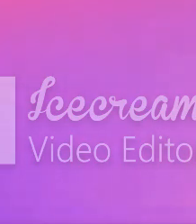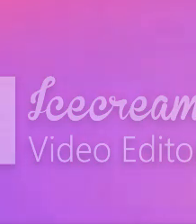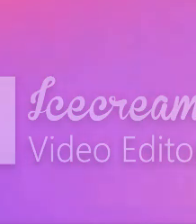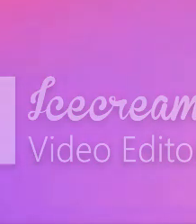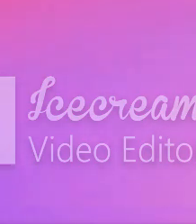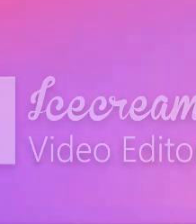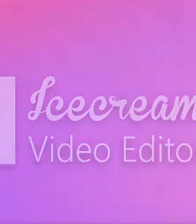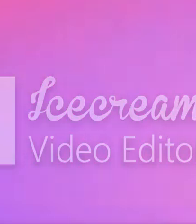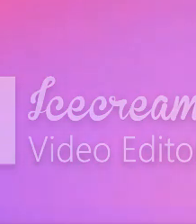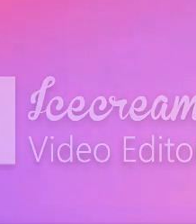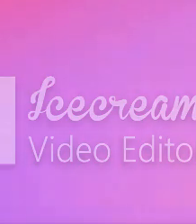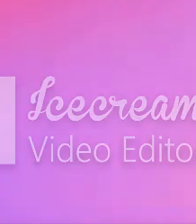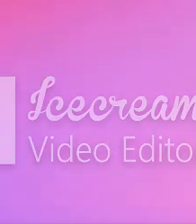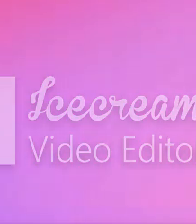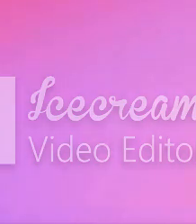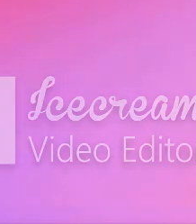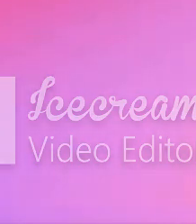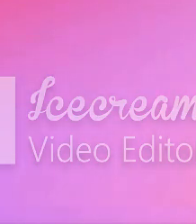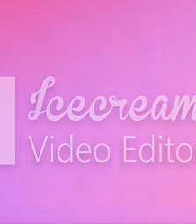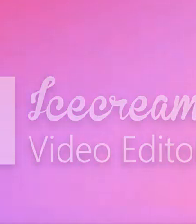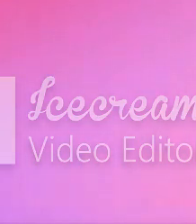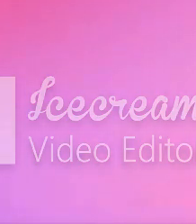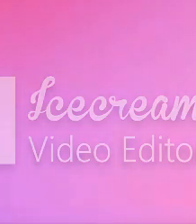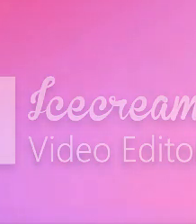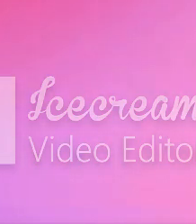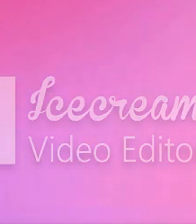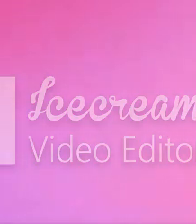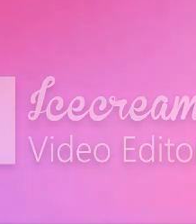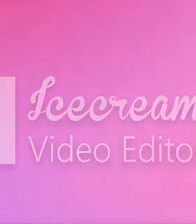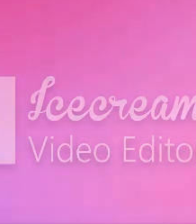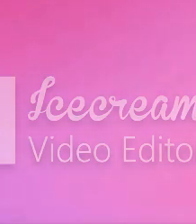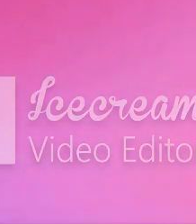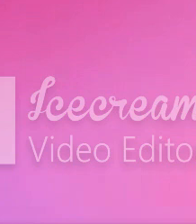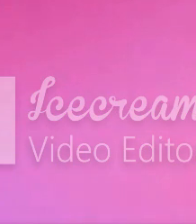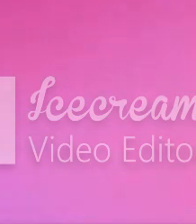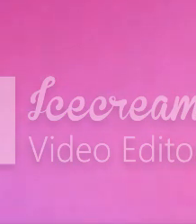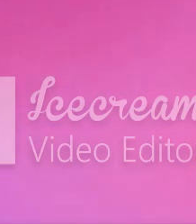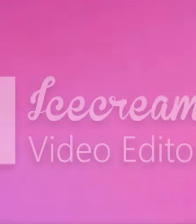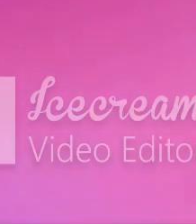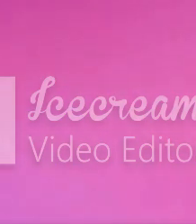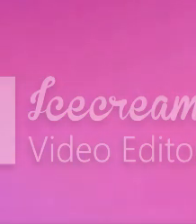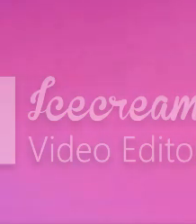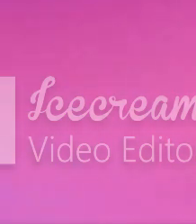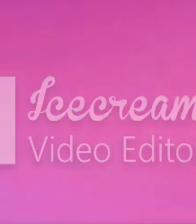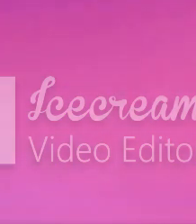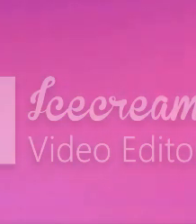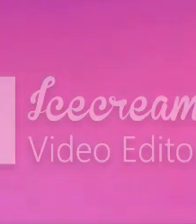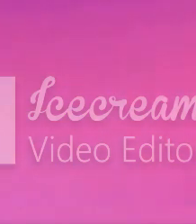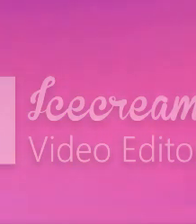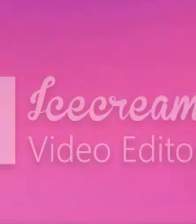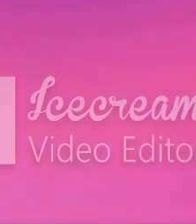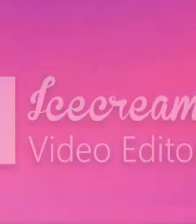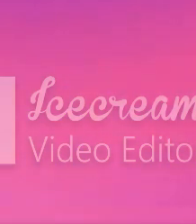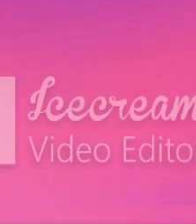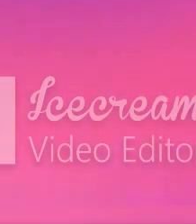Si requieres consultar los libros de texto en versión digital, recuerda que los puedes encontrar en la página